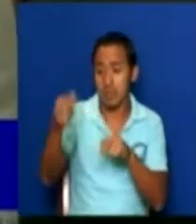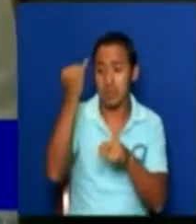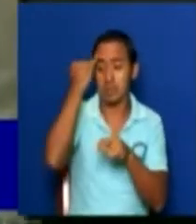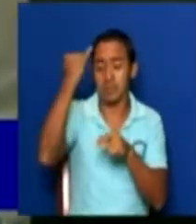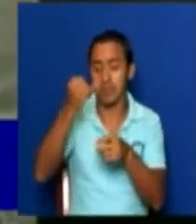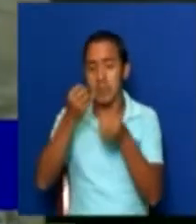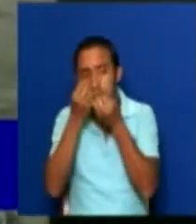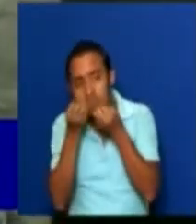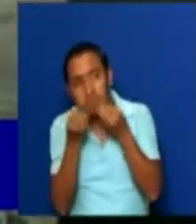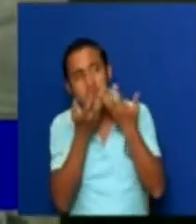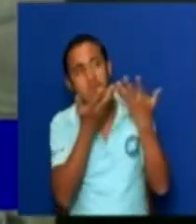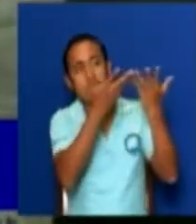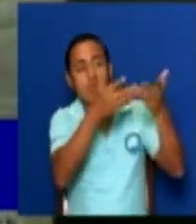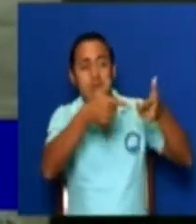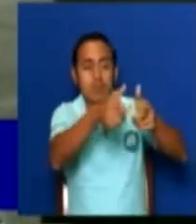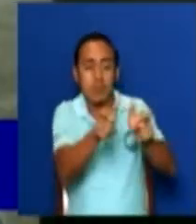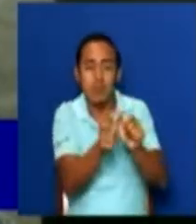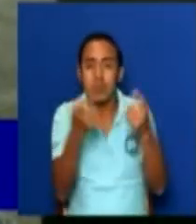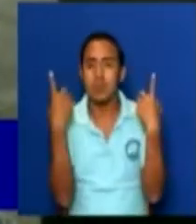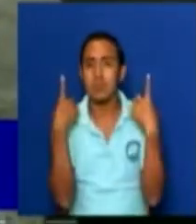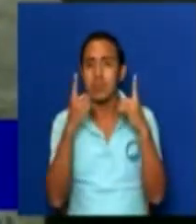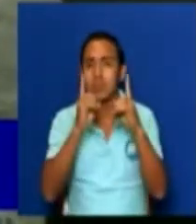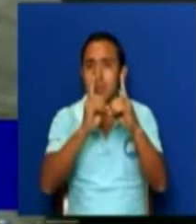propuesta a la Junta Directiva.